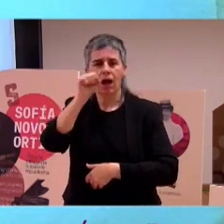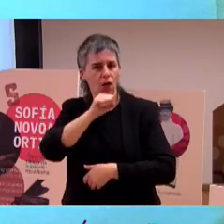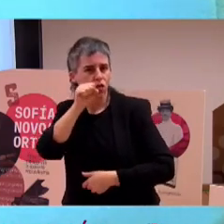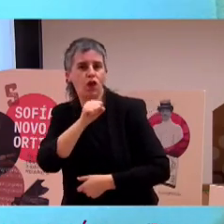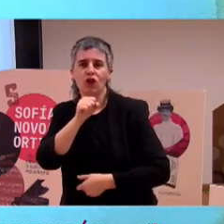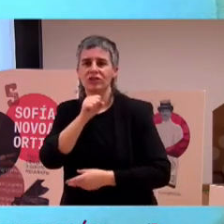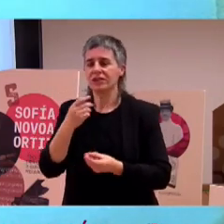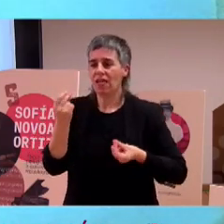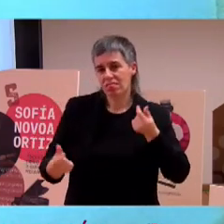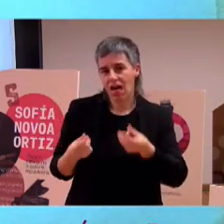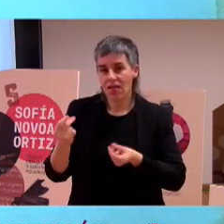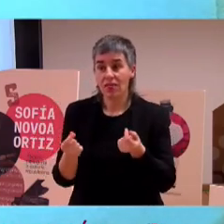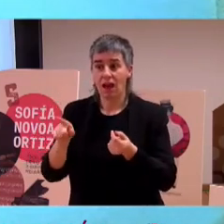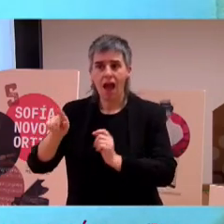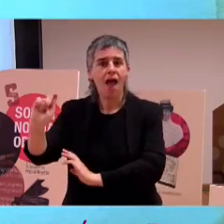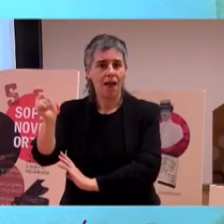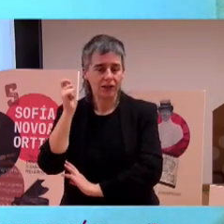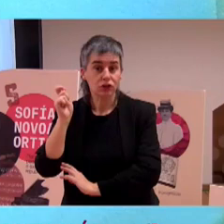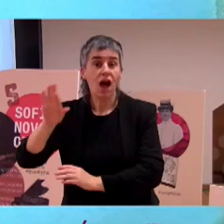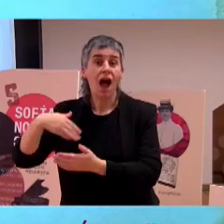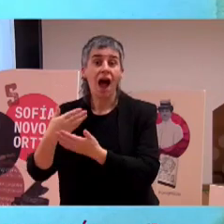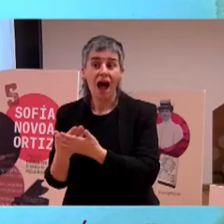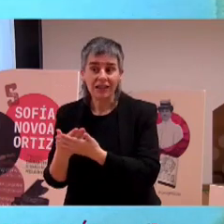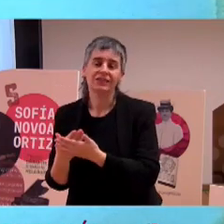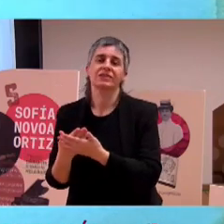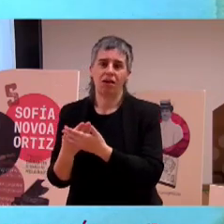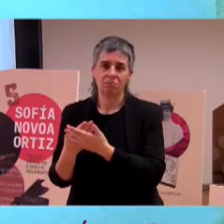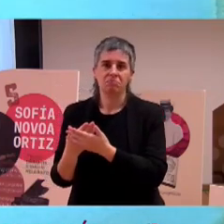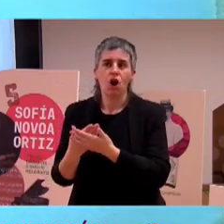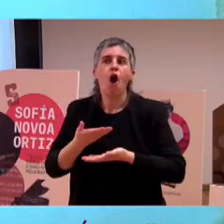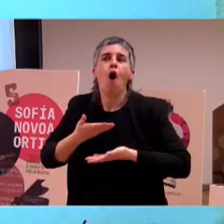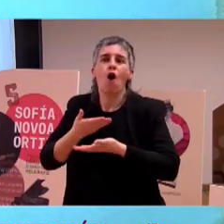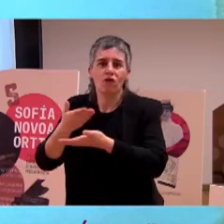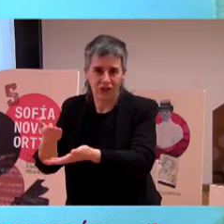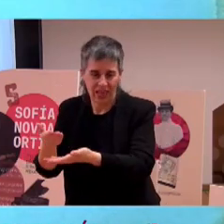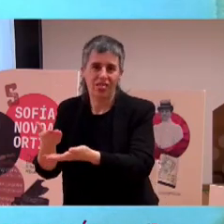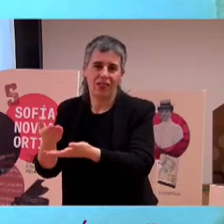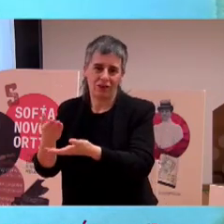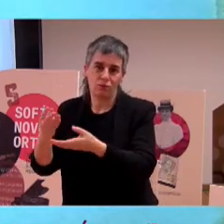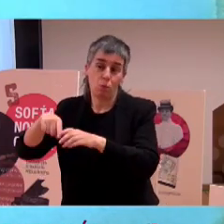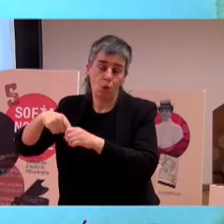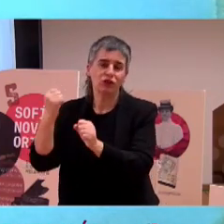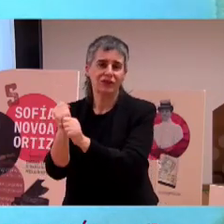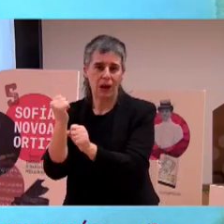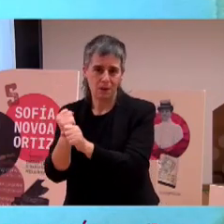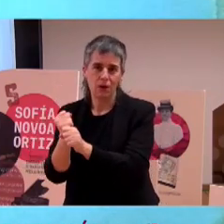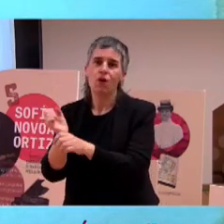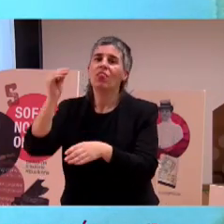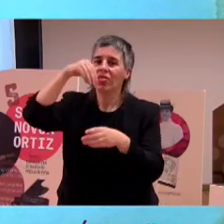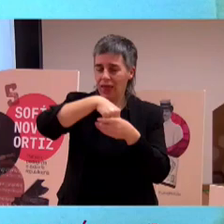Colón Española tratou de convencela de que tiña unha saída profesional cantando en un nightclub, facendo cousas en un